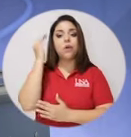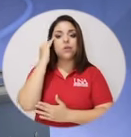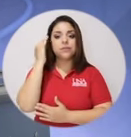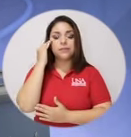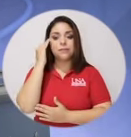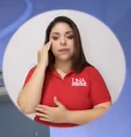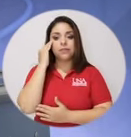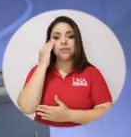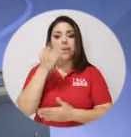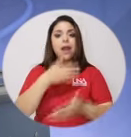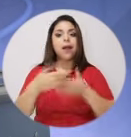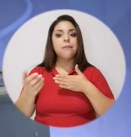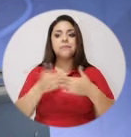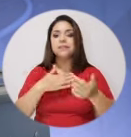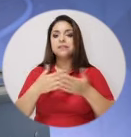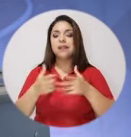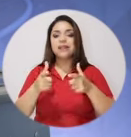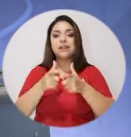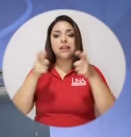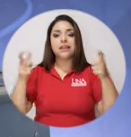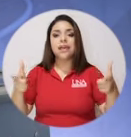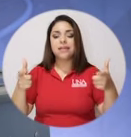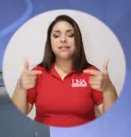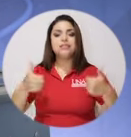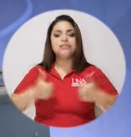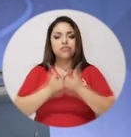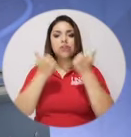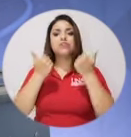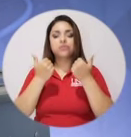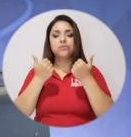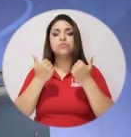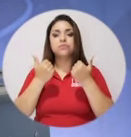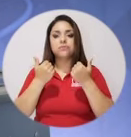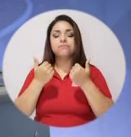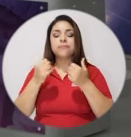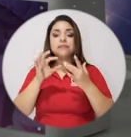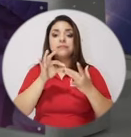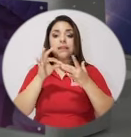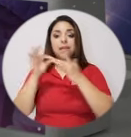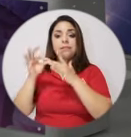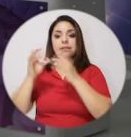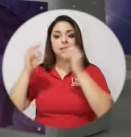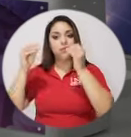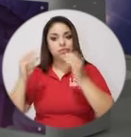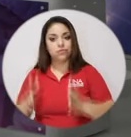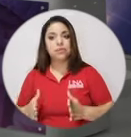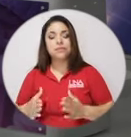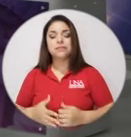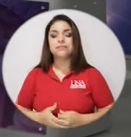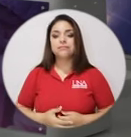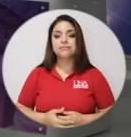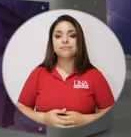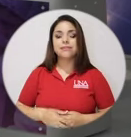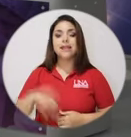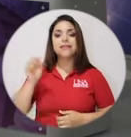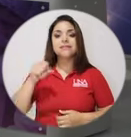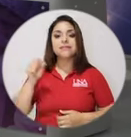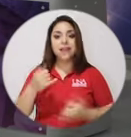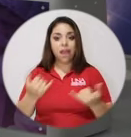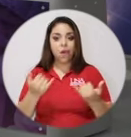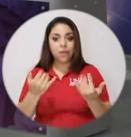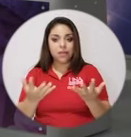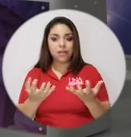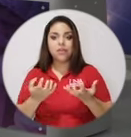al conocimiento a pesar de los grandes retos que significó sobre todo para la parte docente. Claro, yo quisiera ahora, doña Maribel,